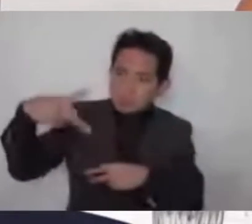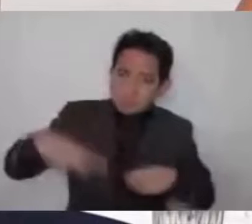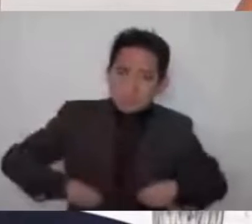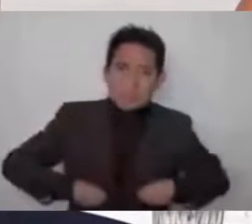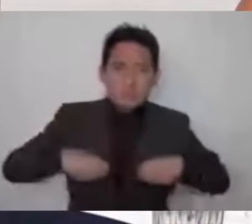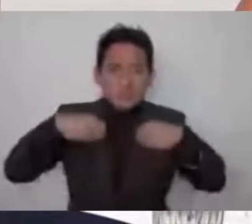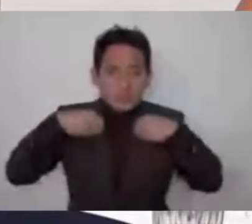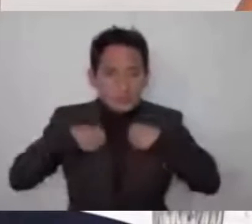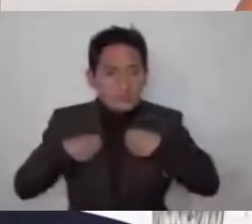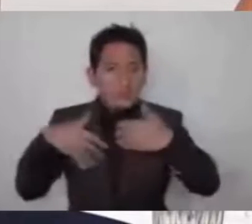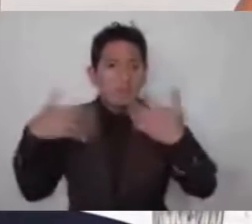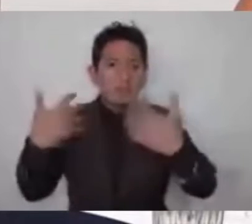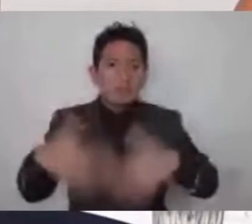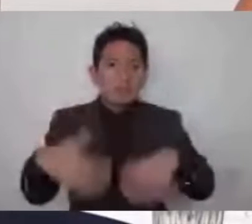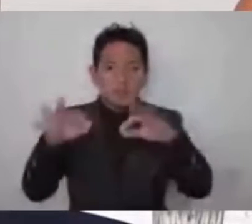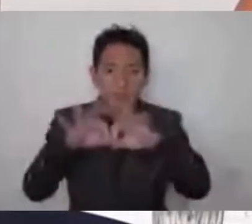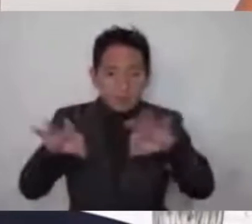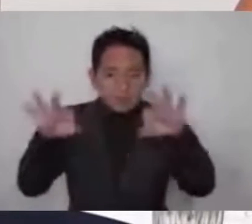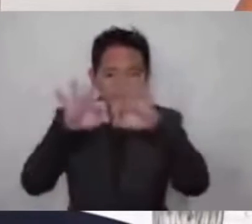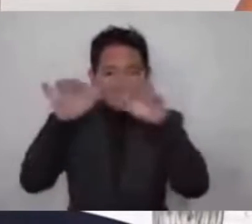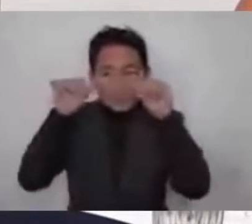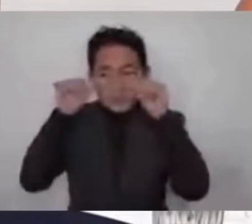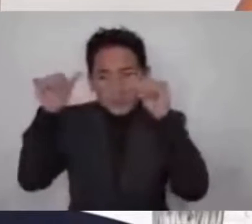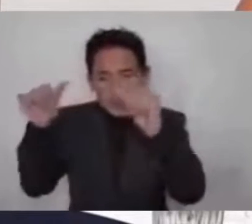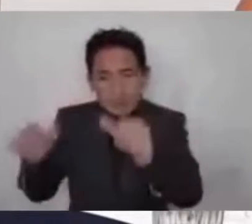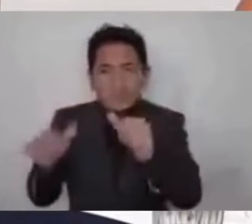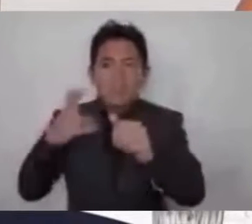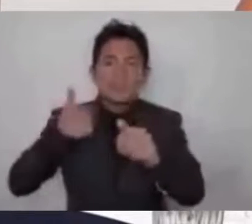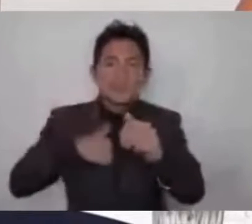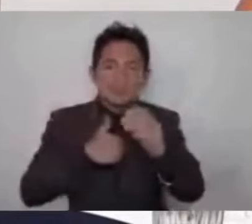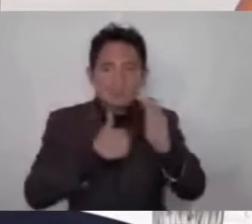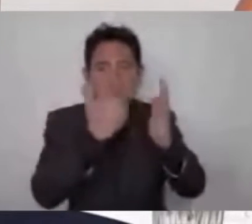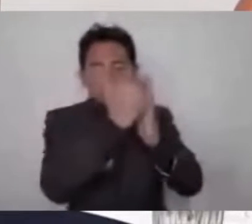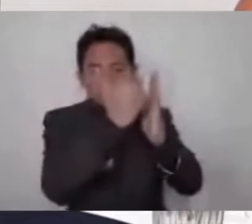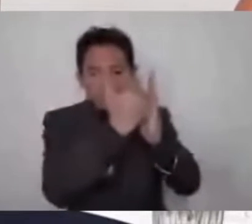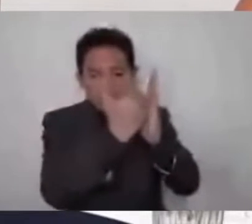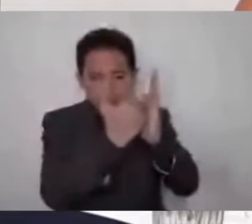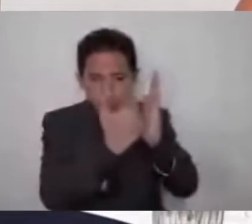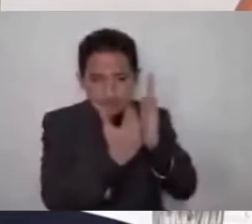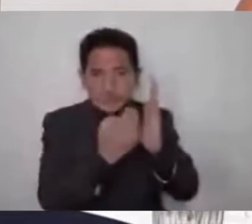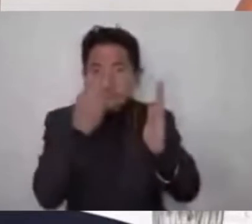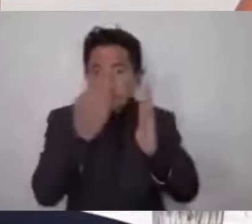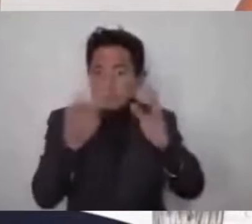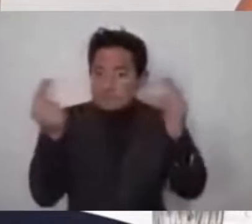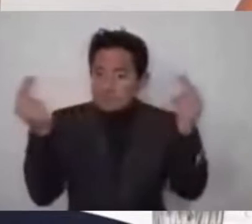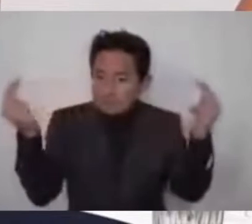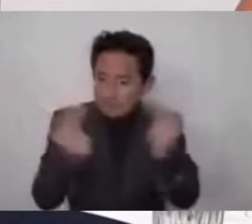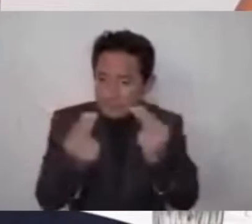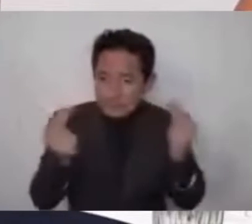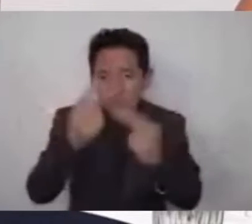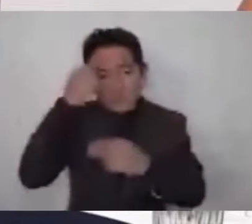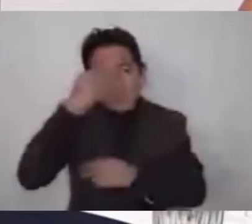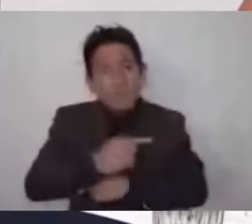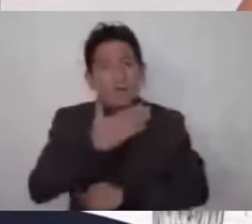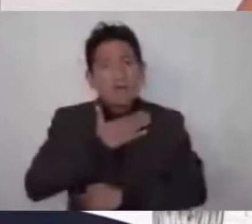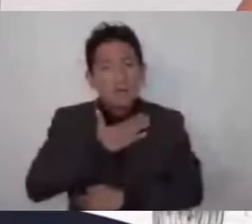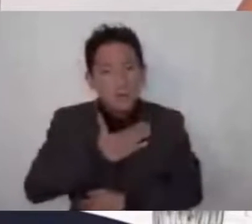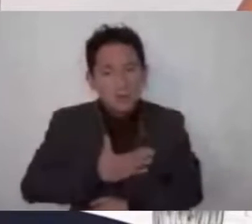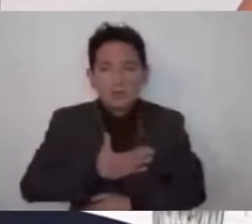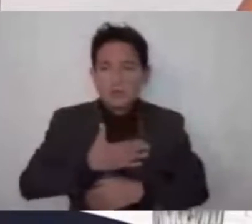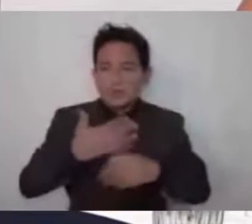contexto acerca del protocolo Quiero referirme un poco a su estructura y a los temas que desarrolla y cuál es la lógica que